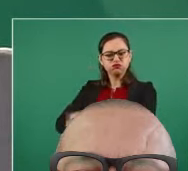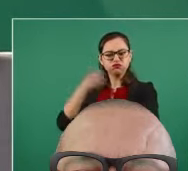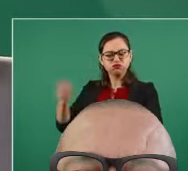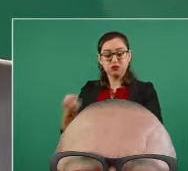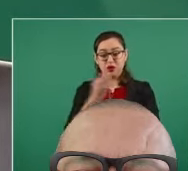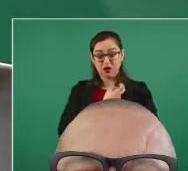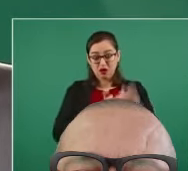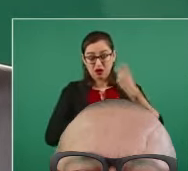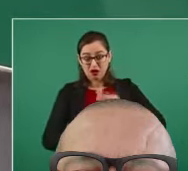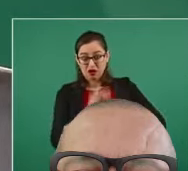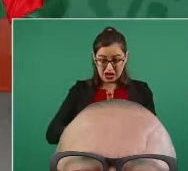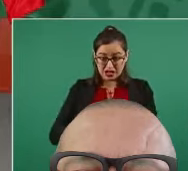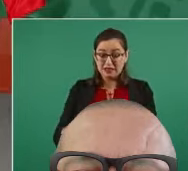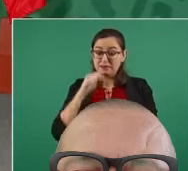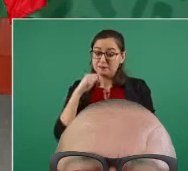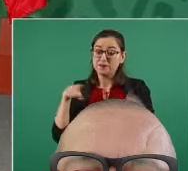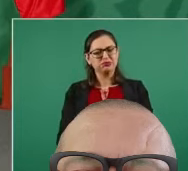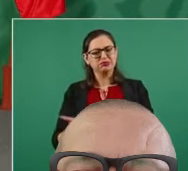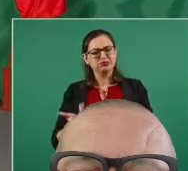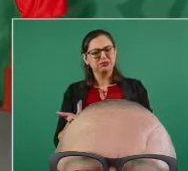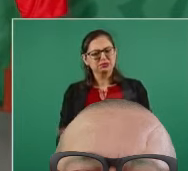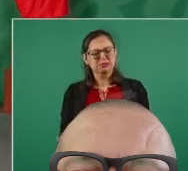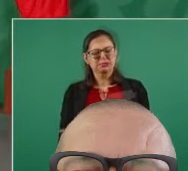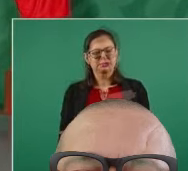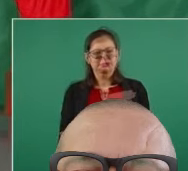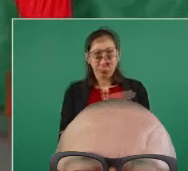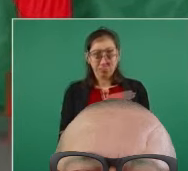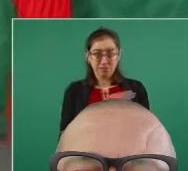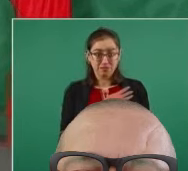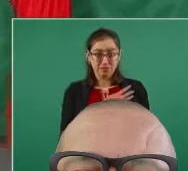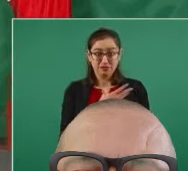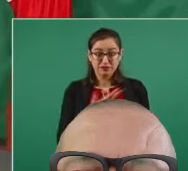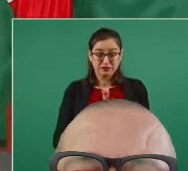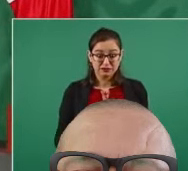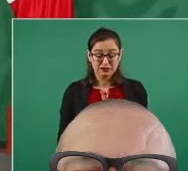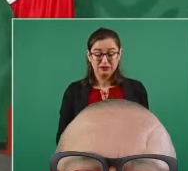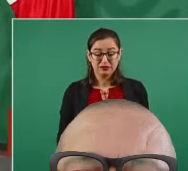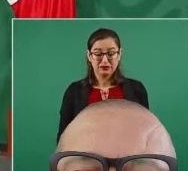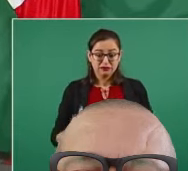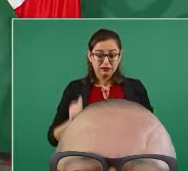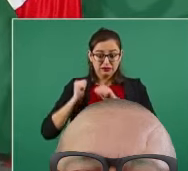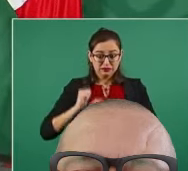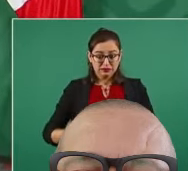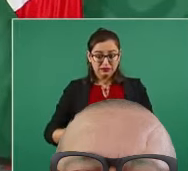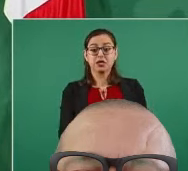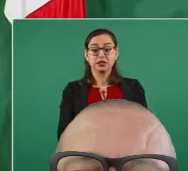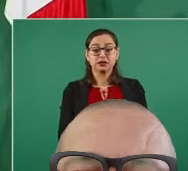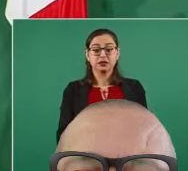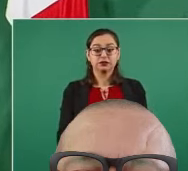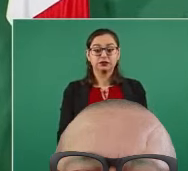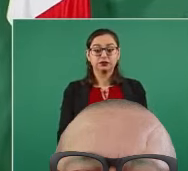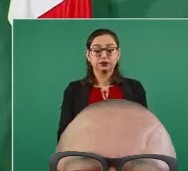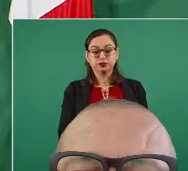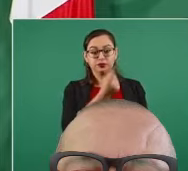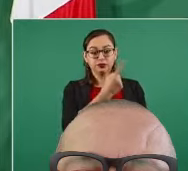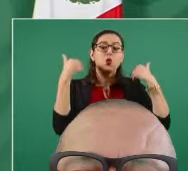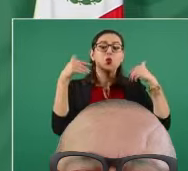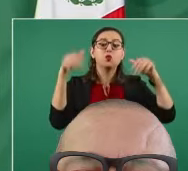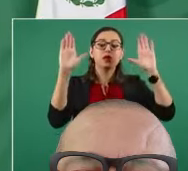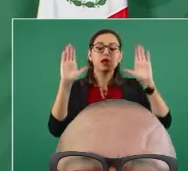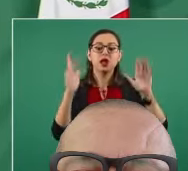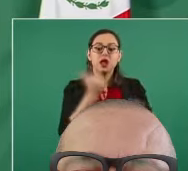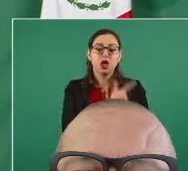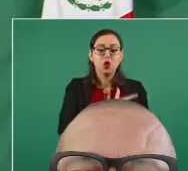persona y al gobierno de autoridades, de intelectuales pro monárquicos,